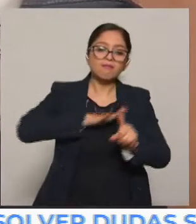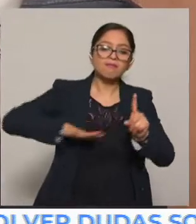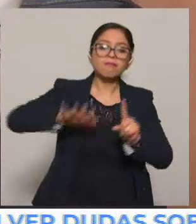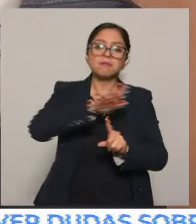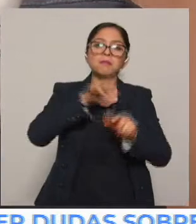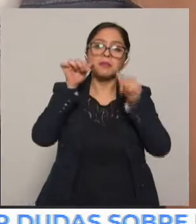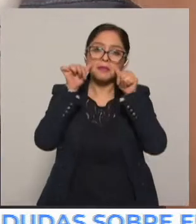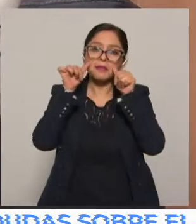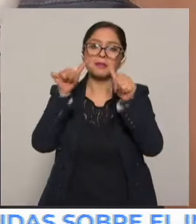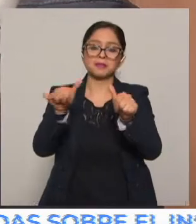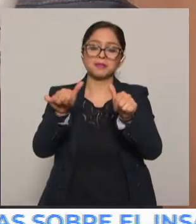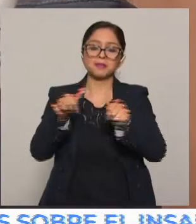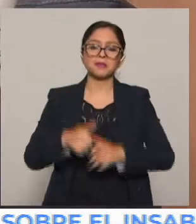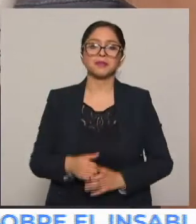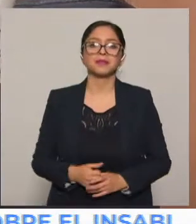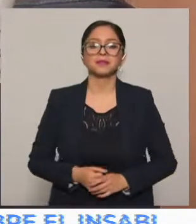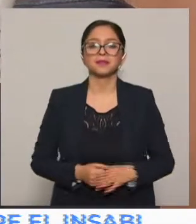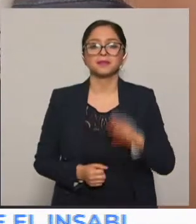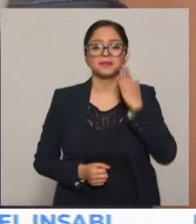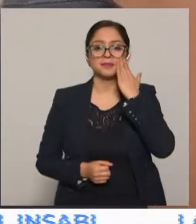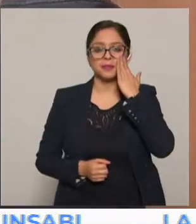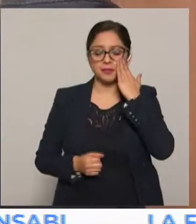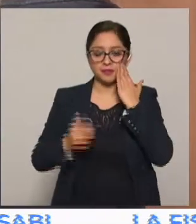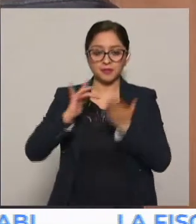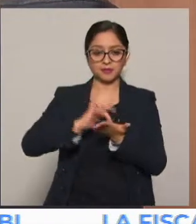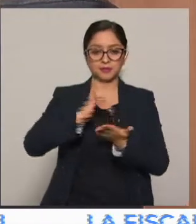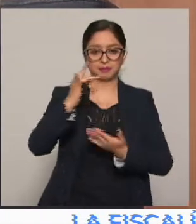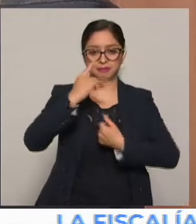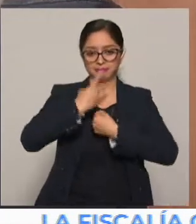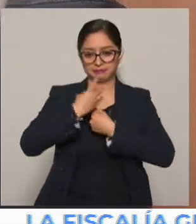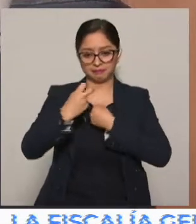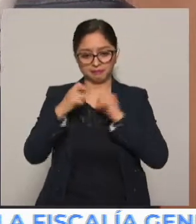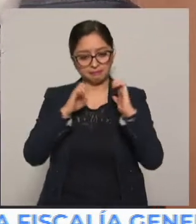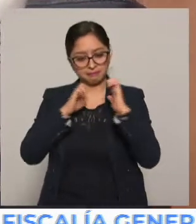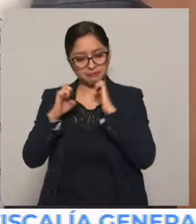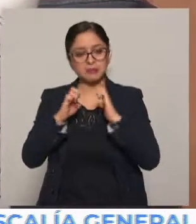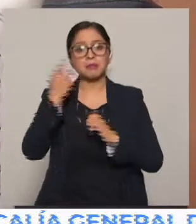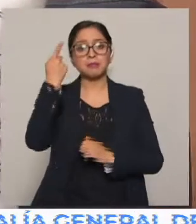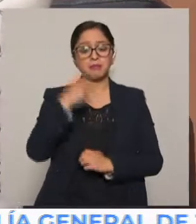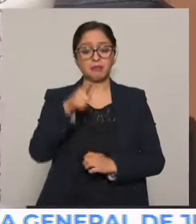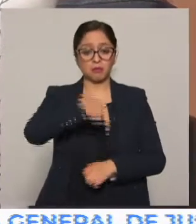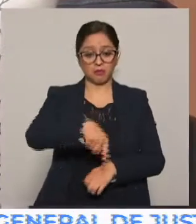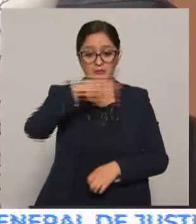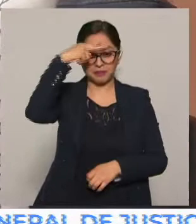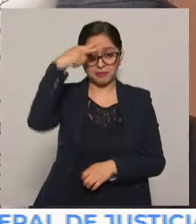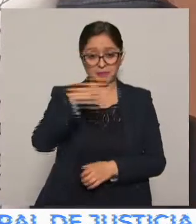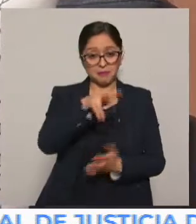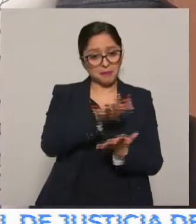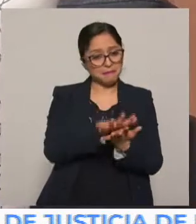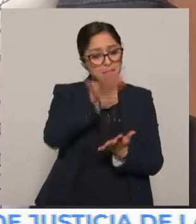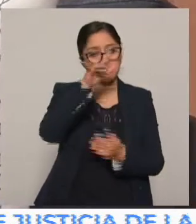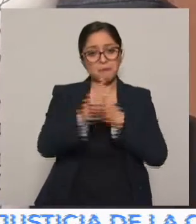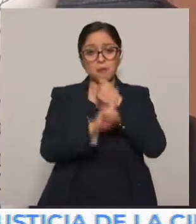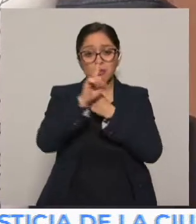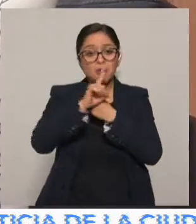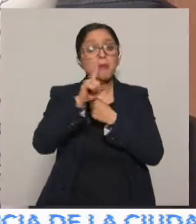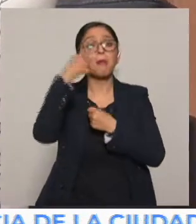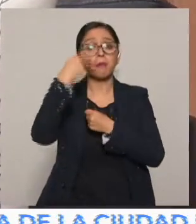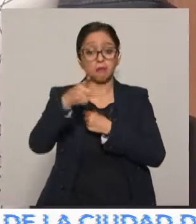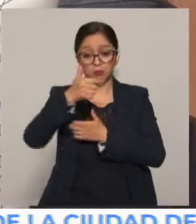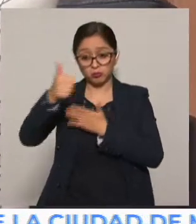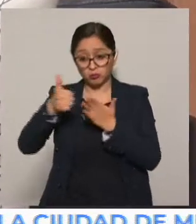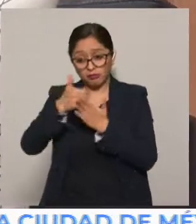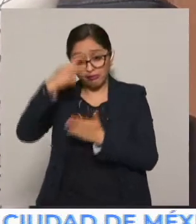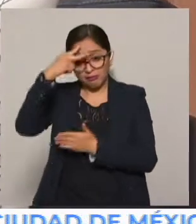tema de primer orden. En la capital estamos viviendo situaciones muy delicadas y en todo el país, hay que decirlo, y es un